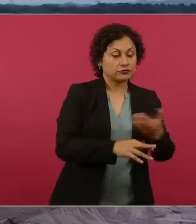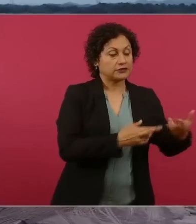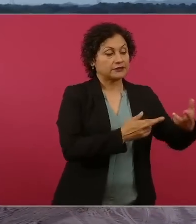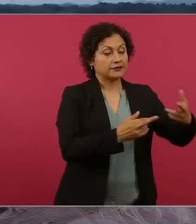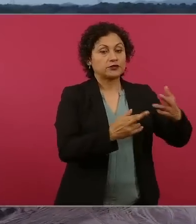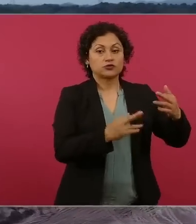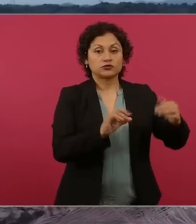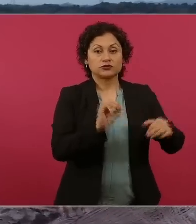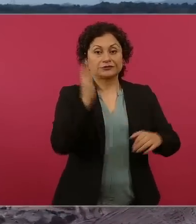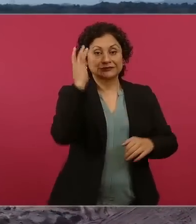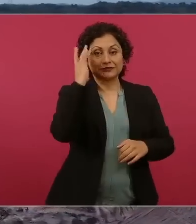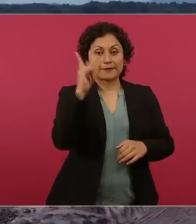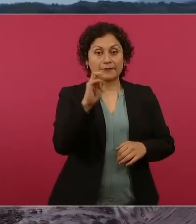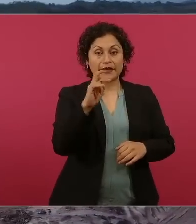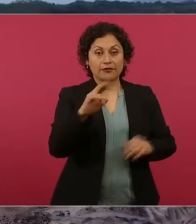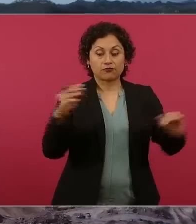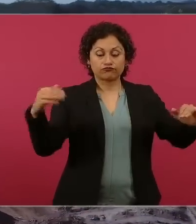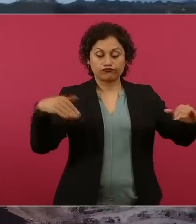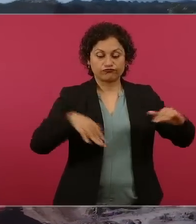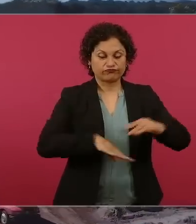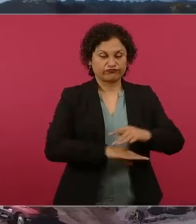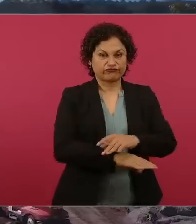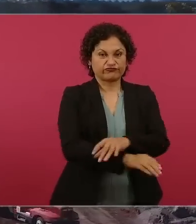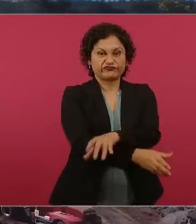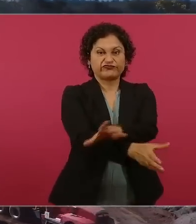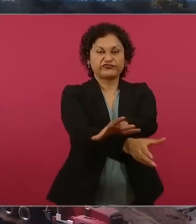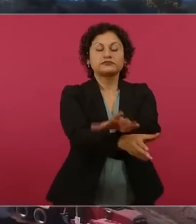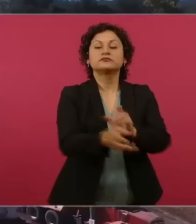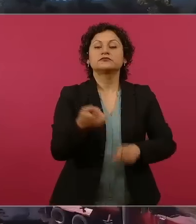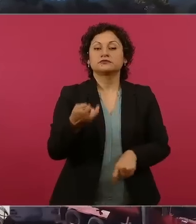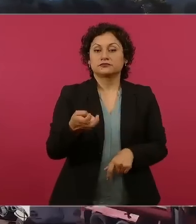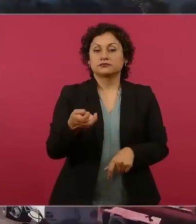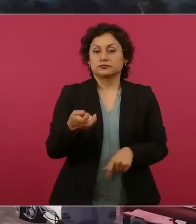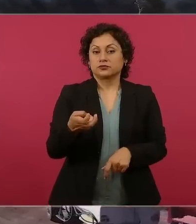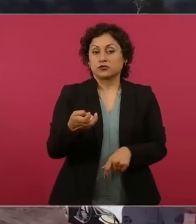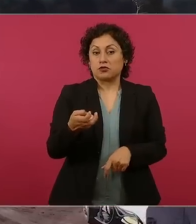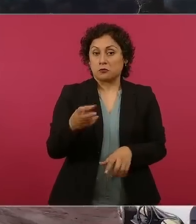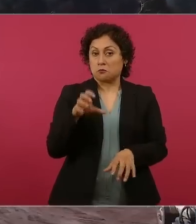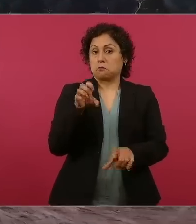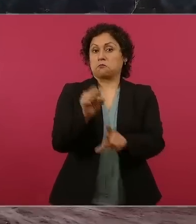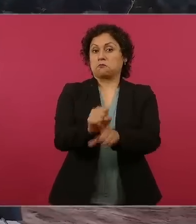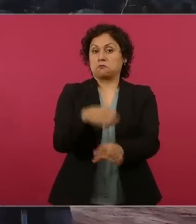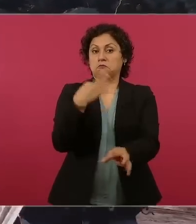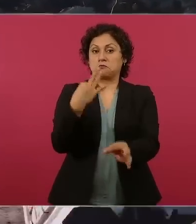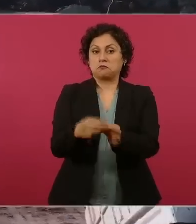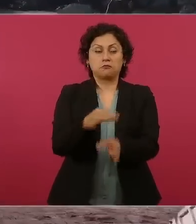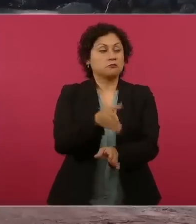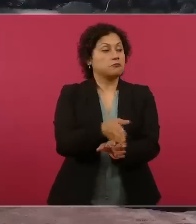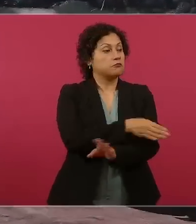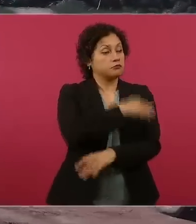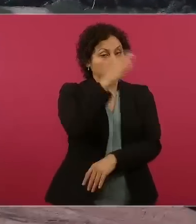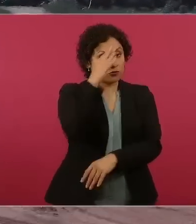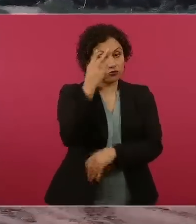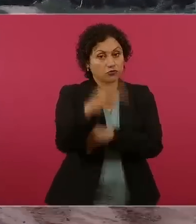meses logramos construir, cuando se tenía considerado 2 años para esta obra. 2 líneas de conducción de 3.000